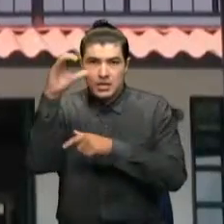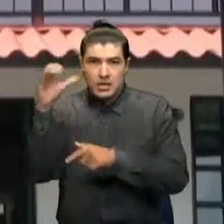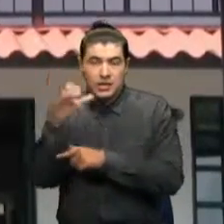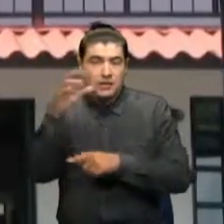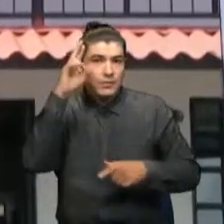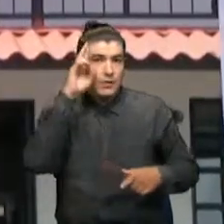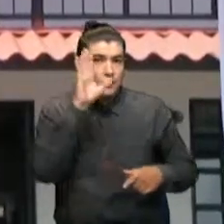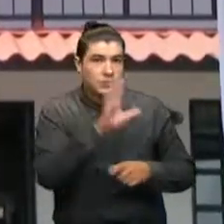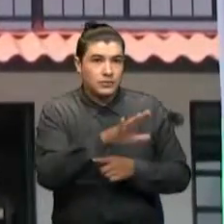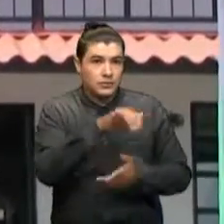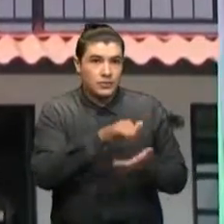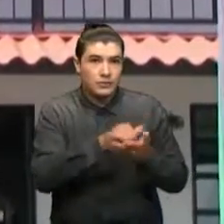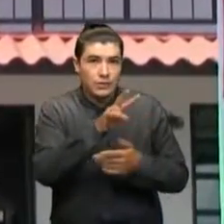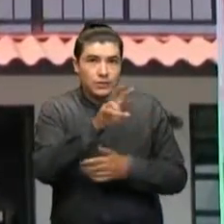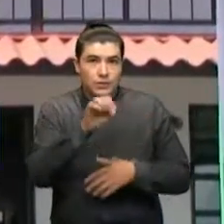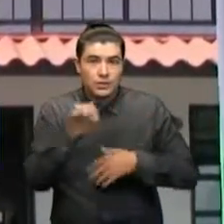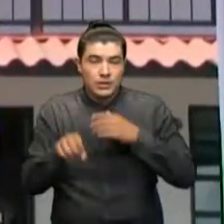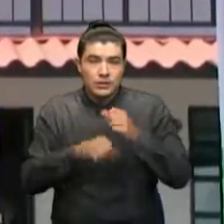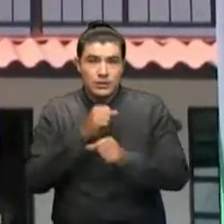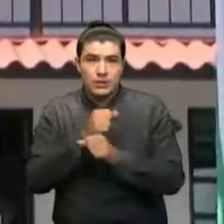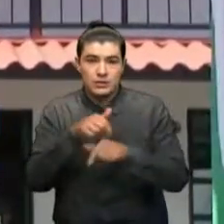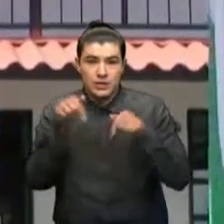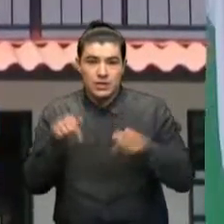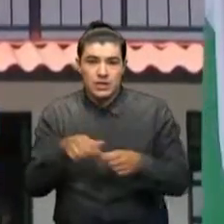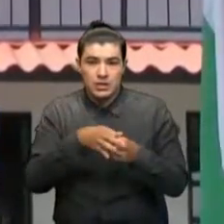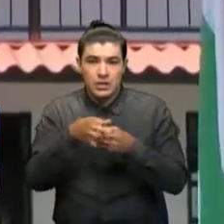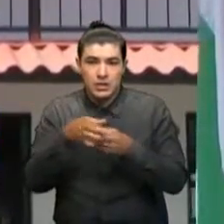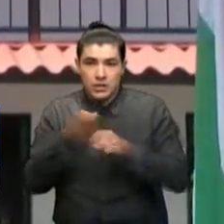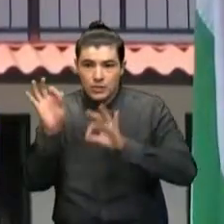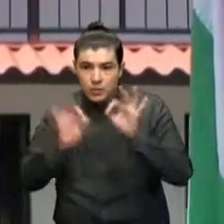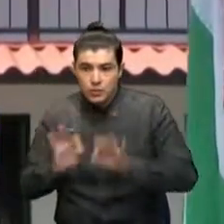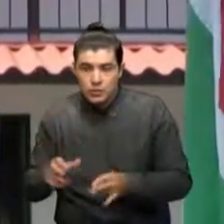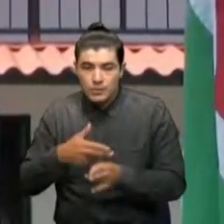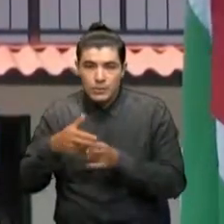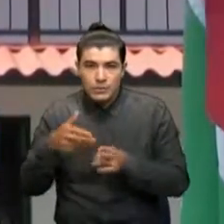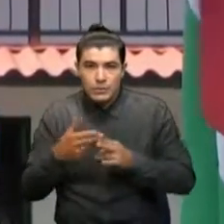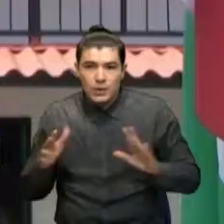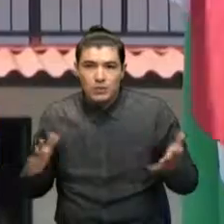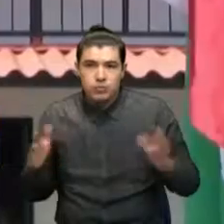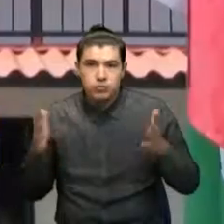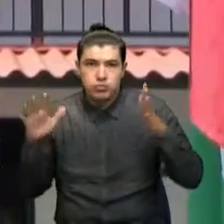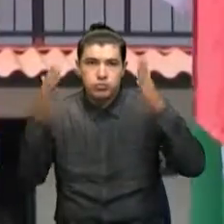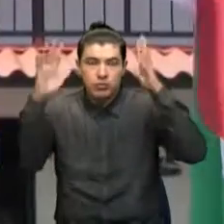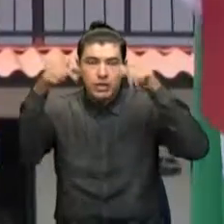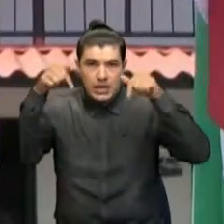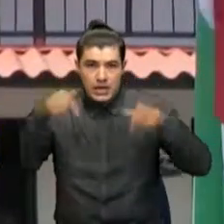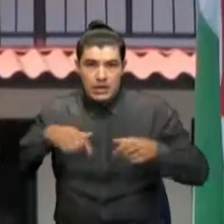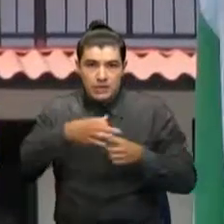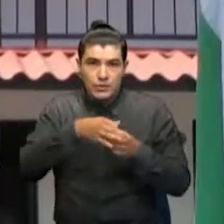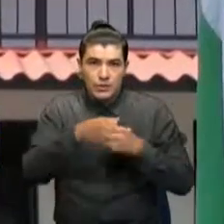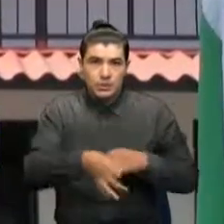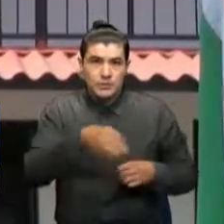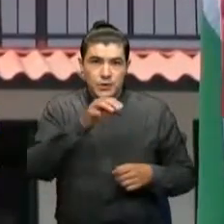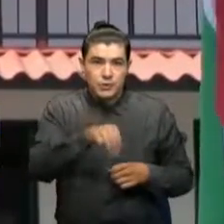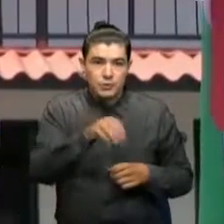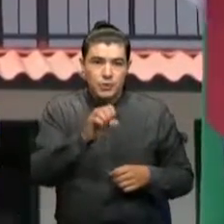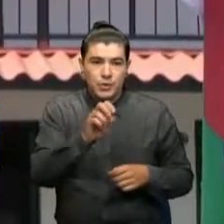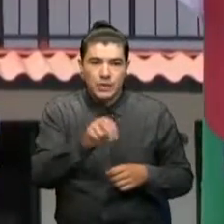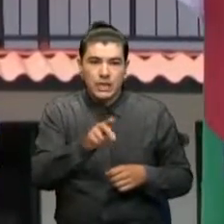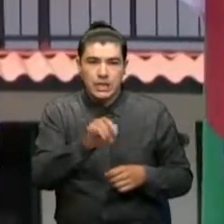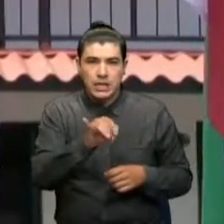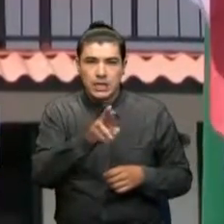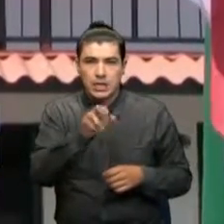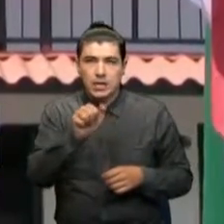del bicentenario, los pueblos se preparan para la celebración de esta efemérides. En el municipio de Moniquirá fue